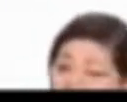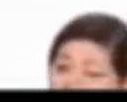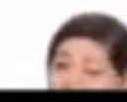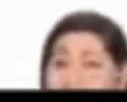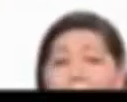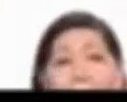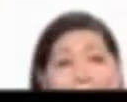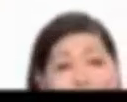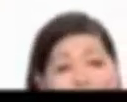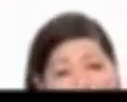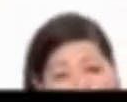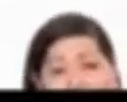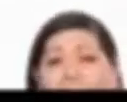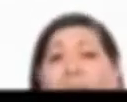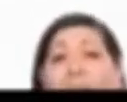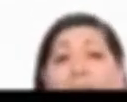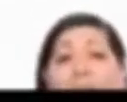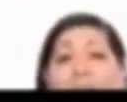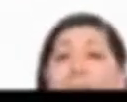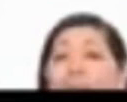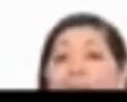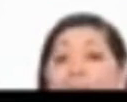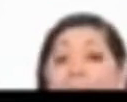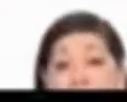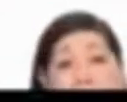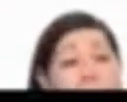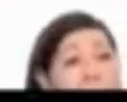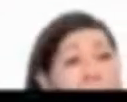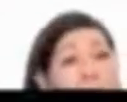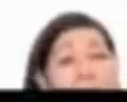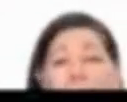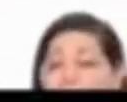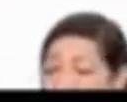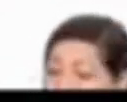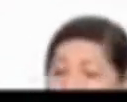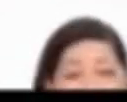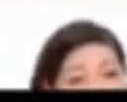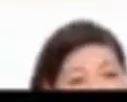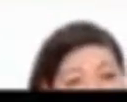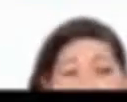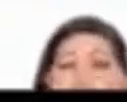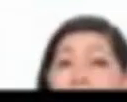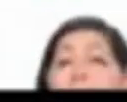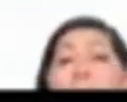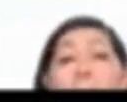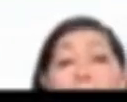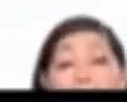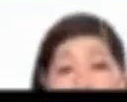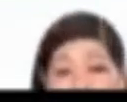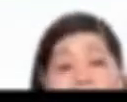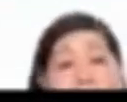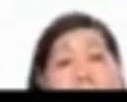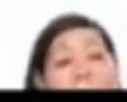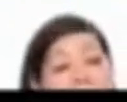fortaleciendo y anchando la participación y la democracia en vez de restringirla, dando preferencia a los